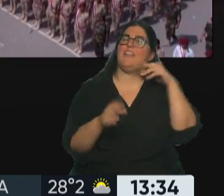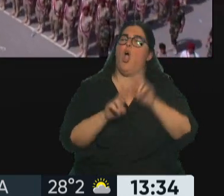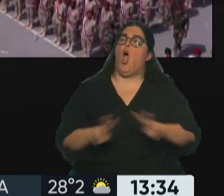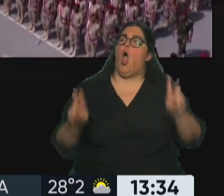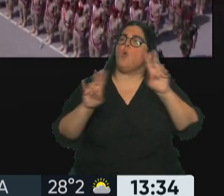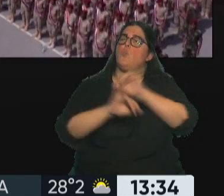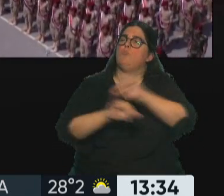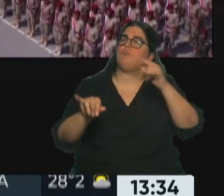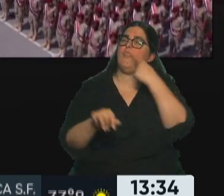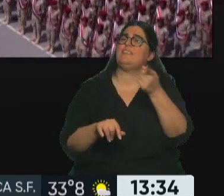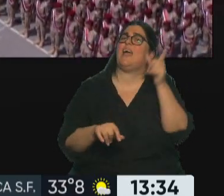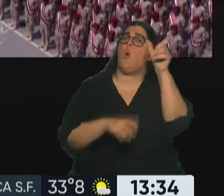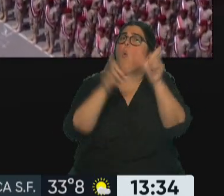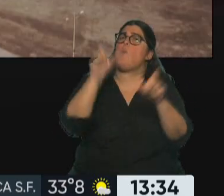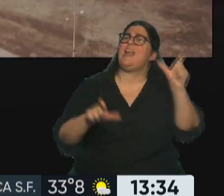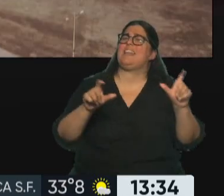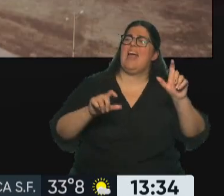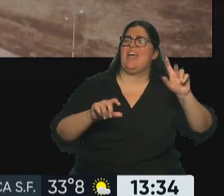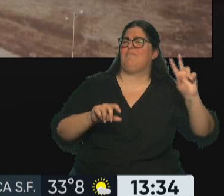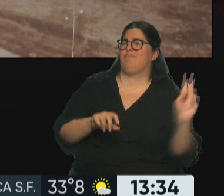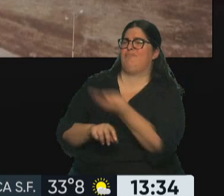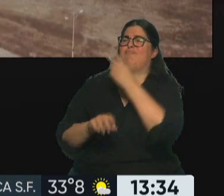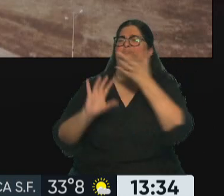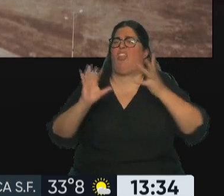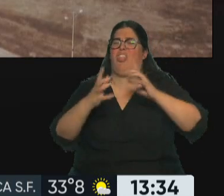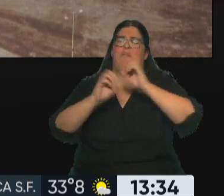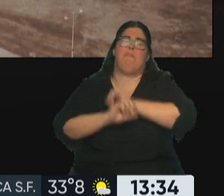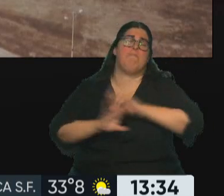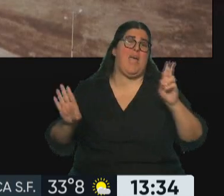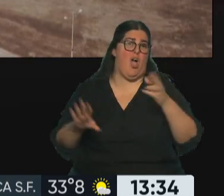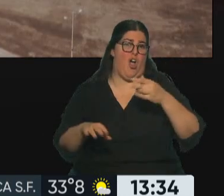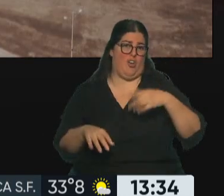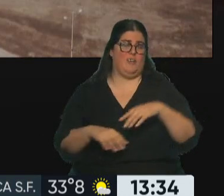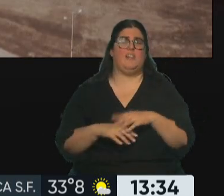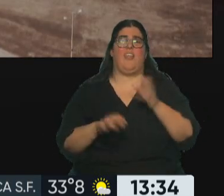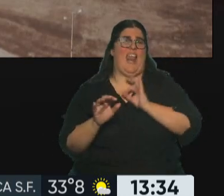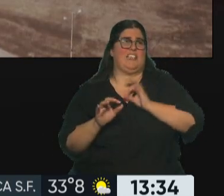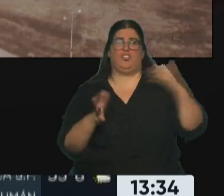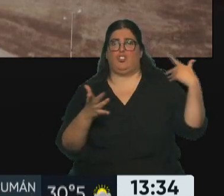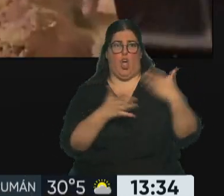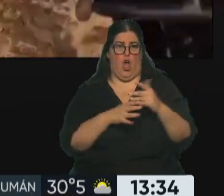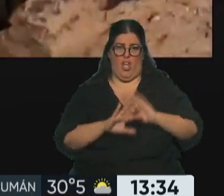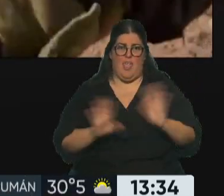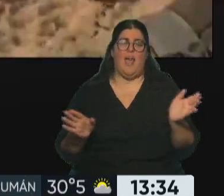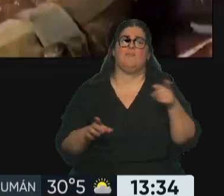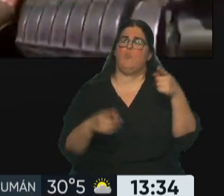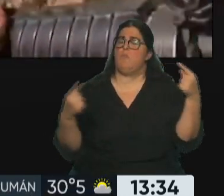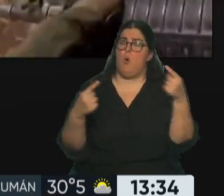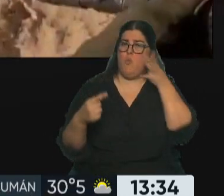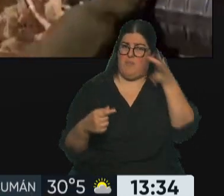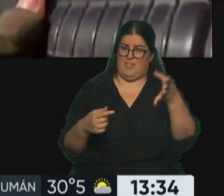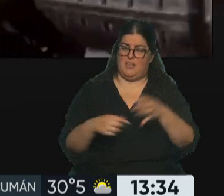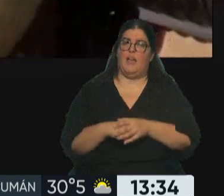eh la catástrofe humanitaria más importante en el mundo de los últimos años es decir un conflicto muy importante qué han hecho estas milicias como lo